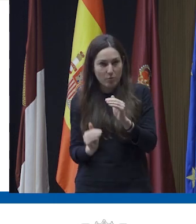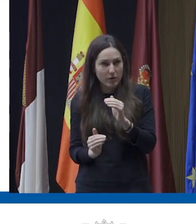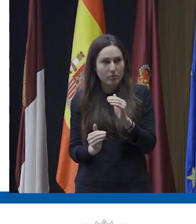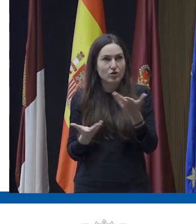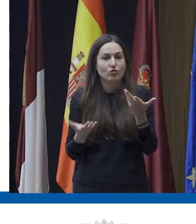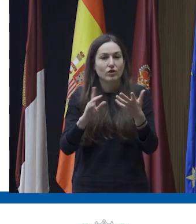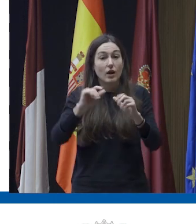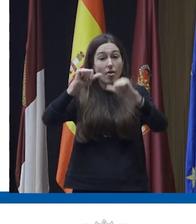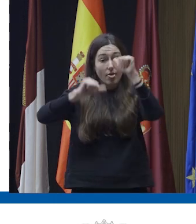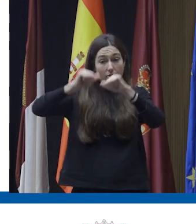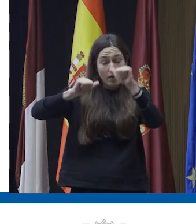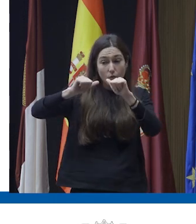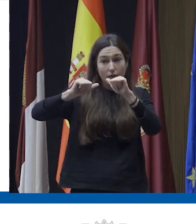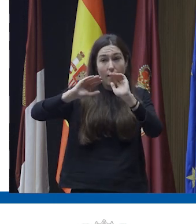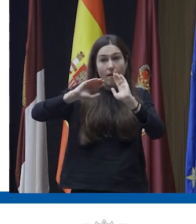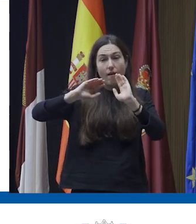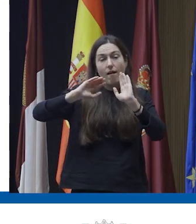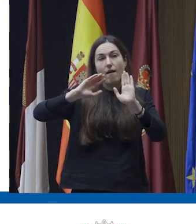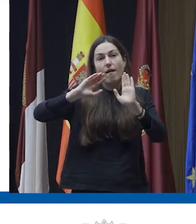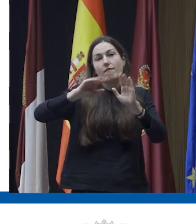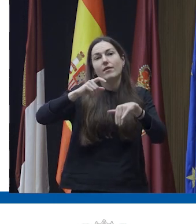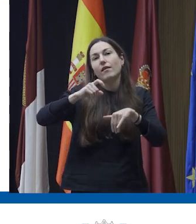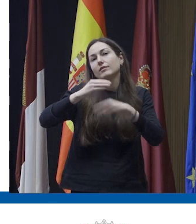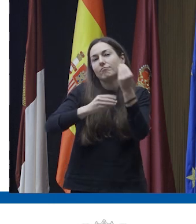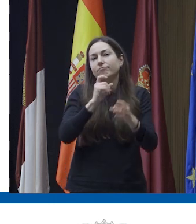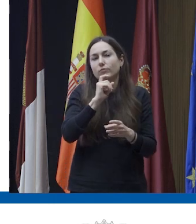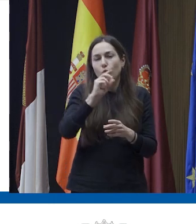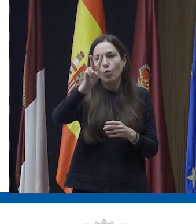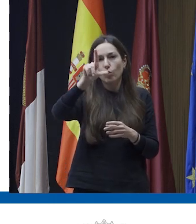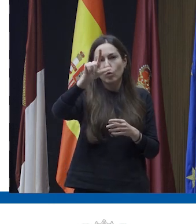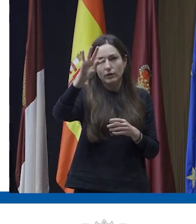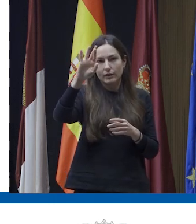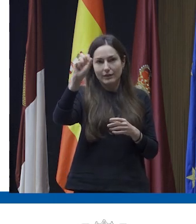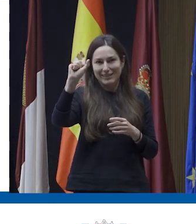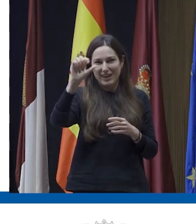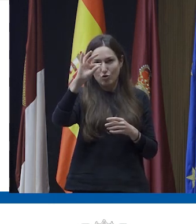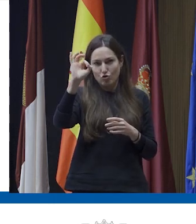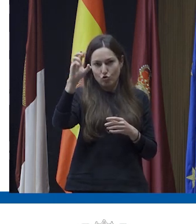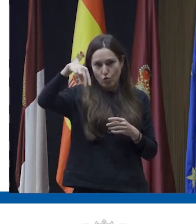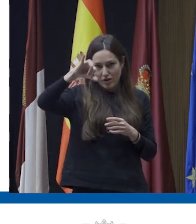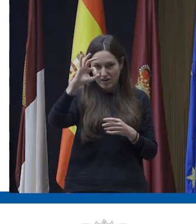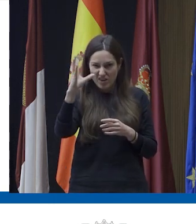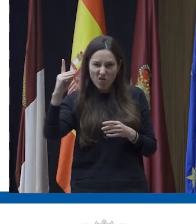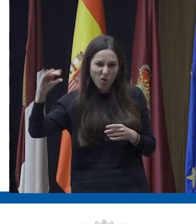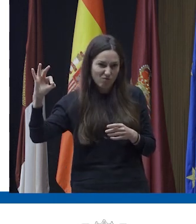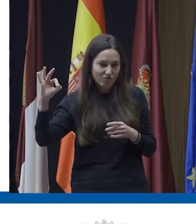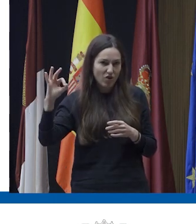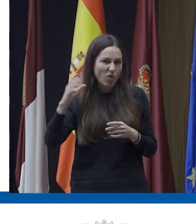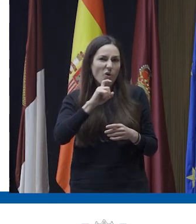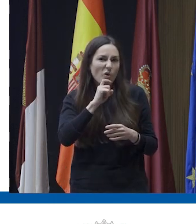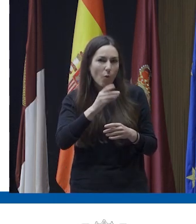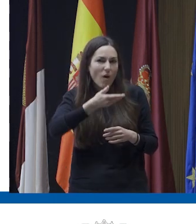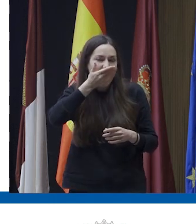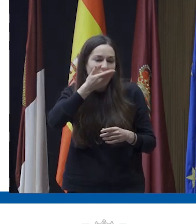nosotros utilizamos un ultrasonido, que ahora lo veréis, que es un aparato de facomulsificación que genera calor, y parte de estas células